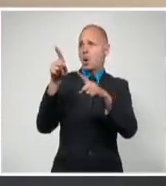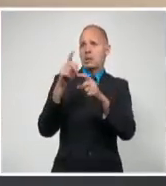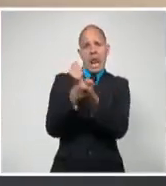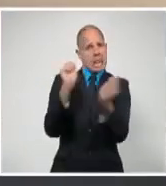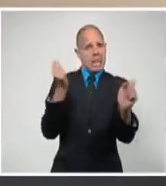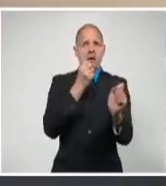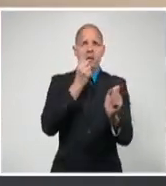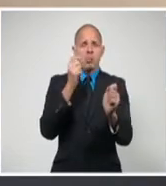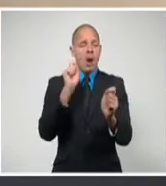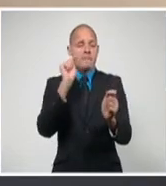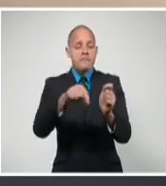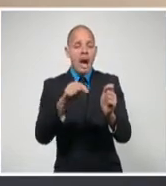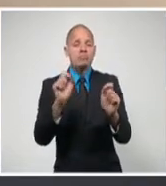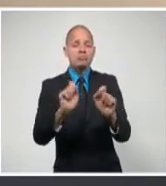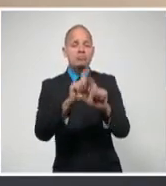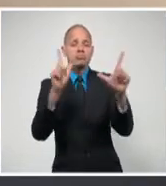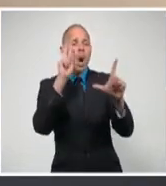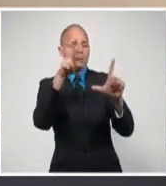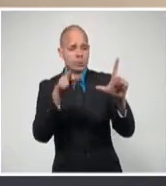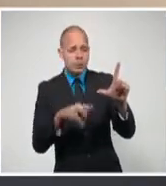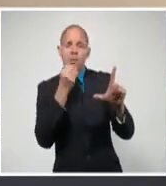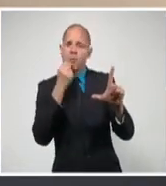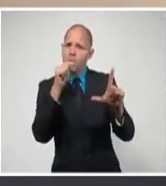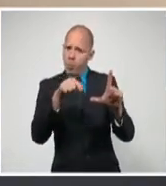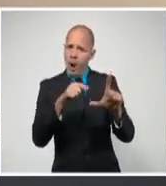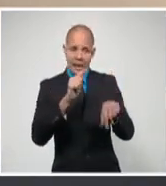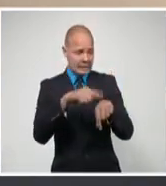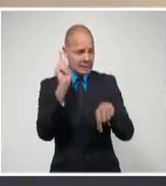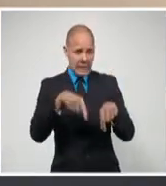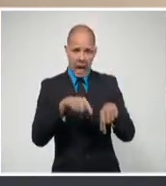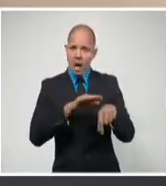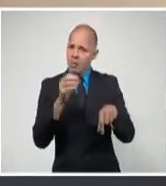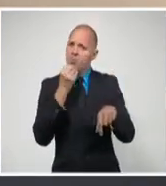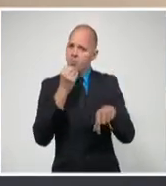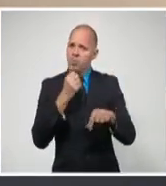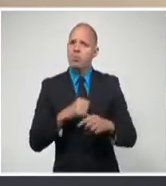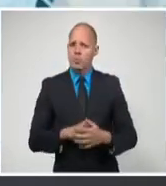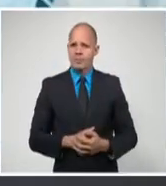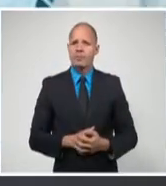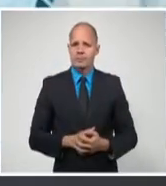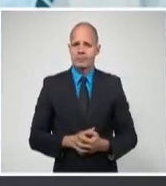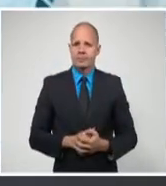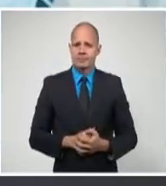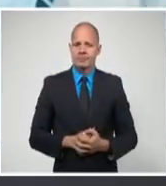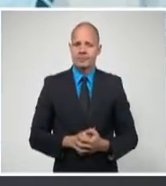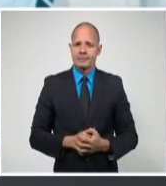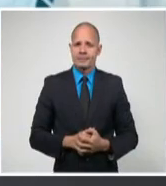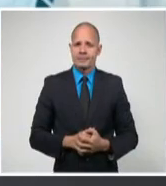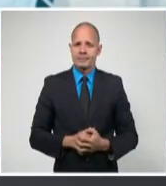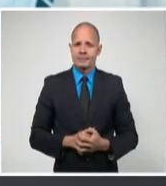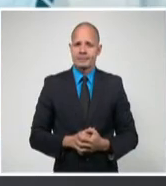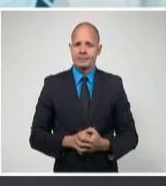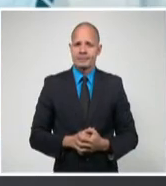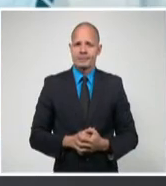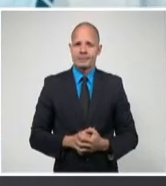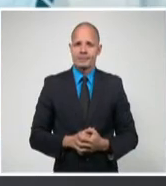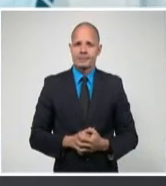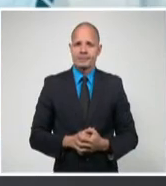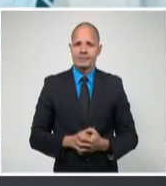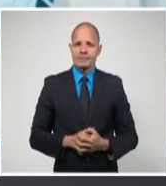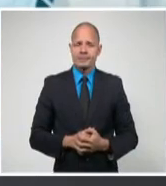llevando con la inmediatez que se requiere información para su interpretación adecuada. Los artículos que aparecen